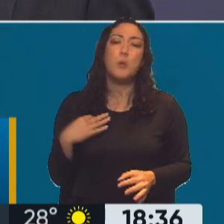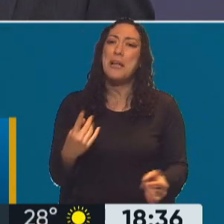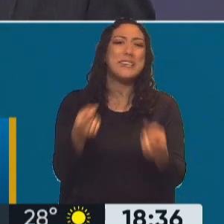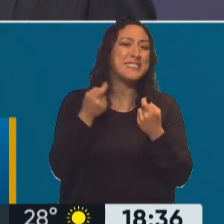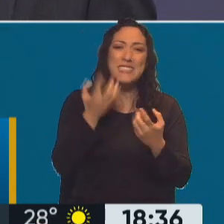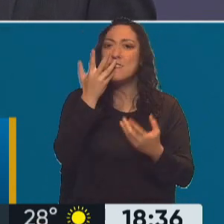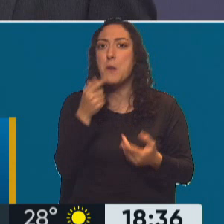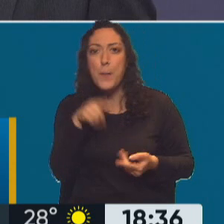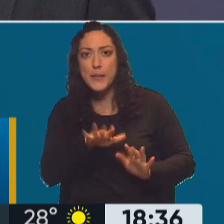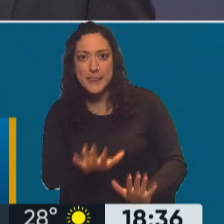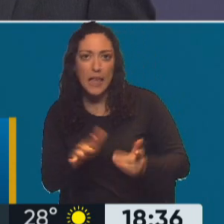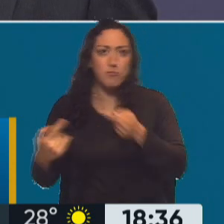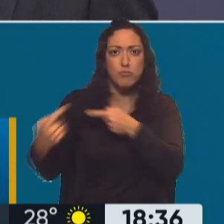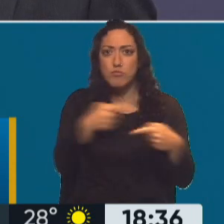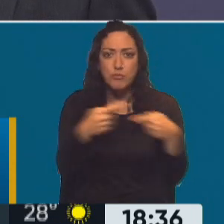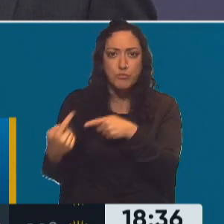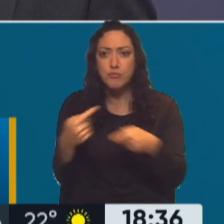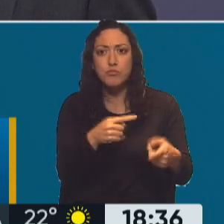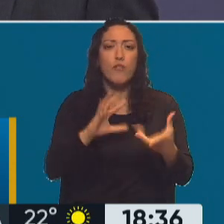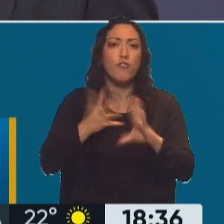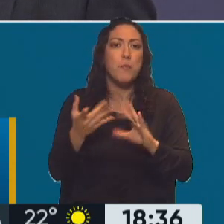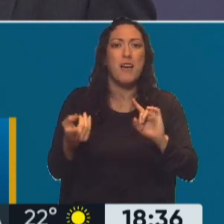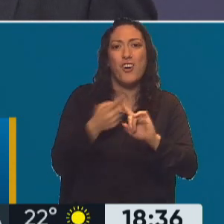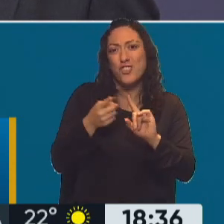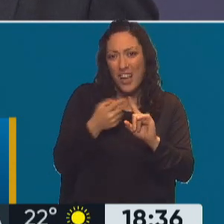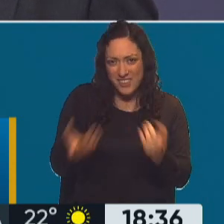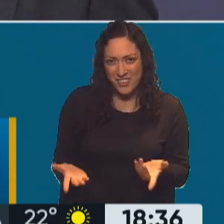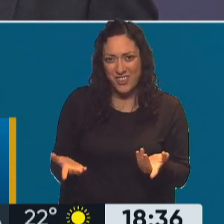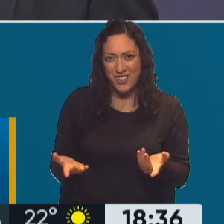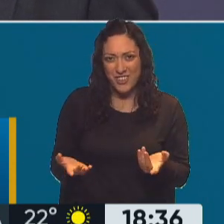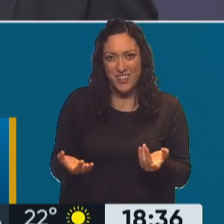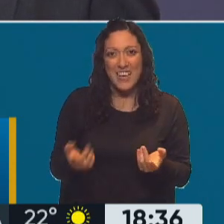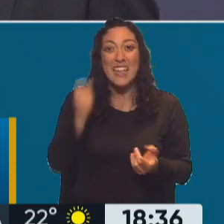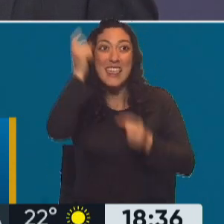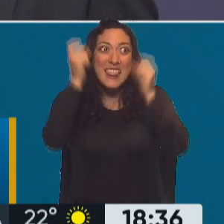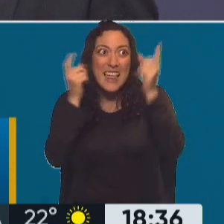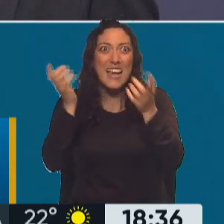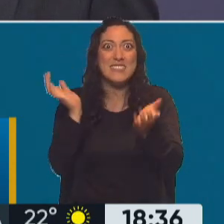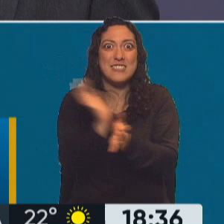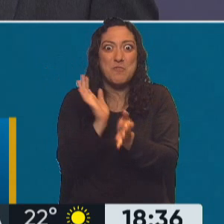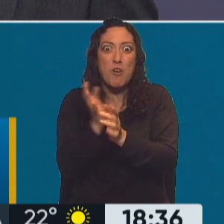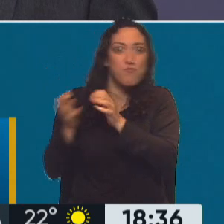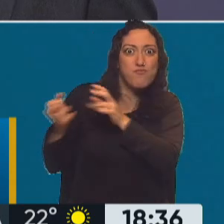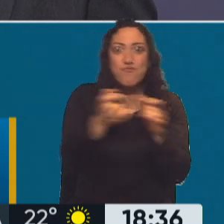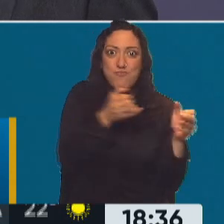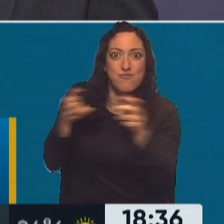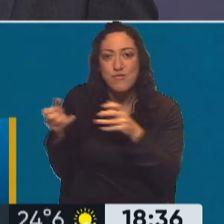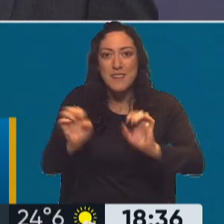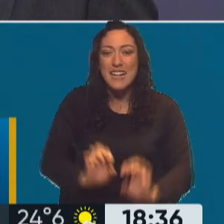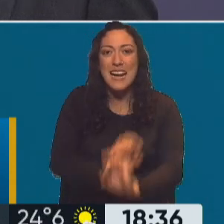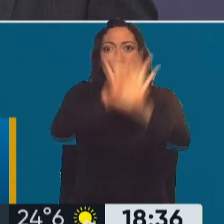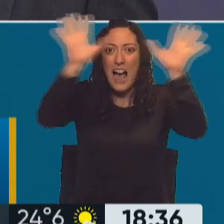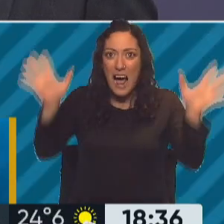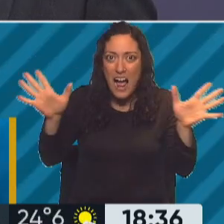la sociedad civil, para hacer un encuentro más interactivo, donde la contraposición de las ideas pueda dejar de modo más claro